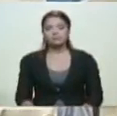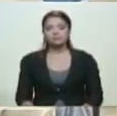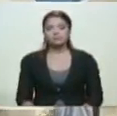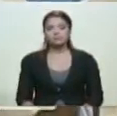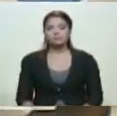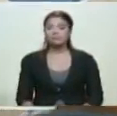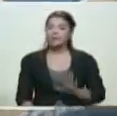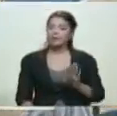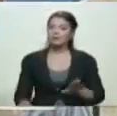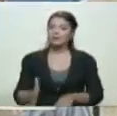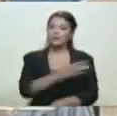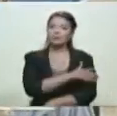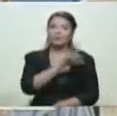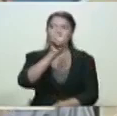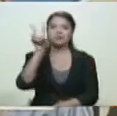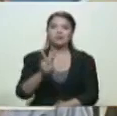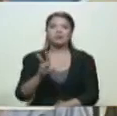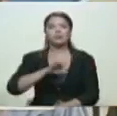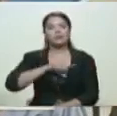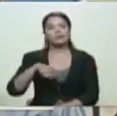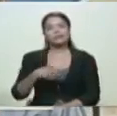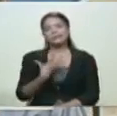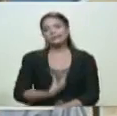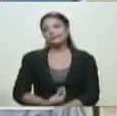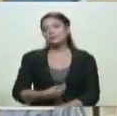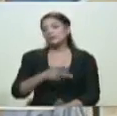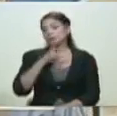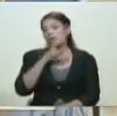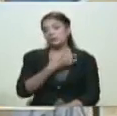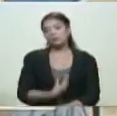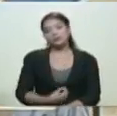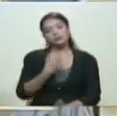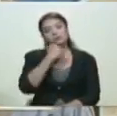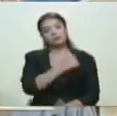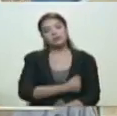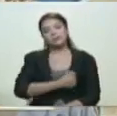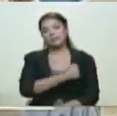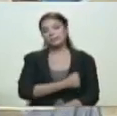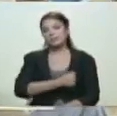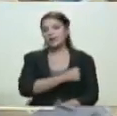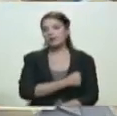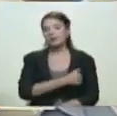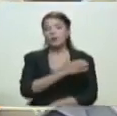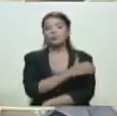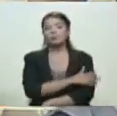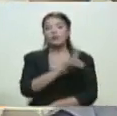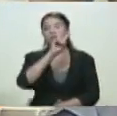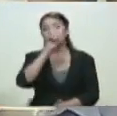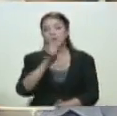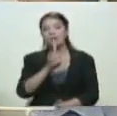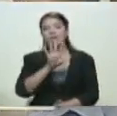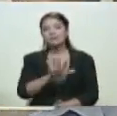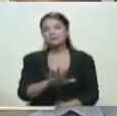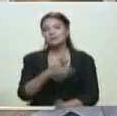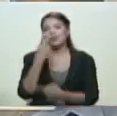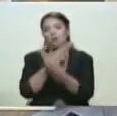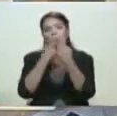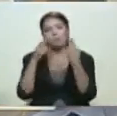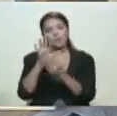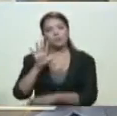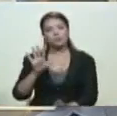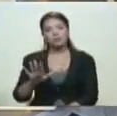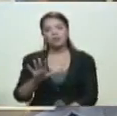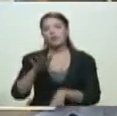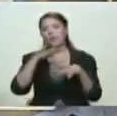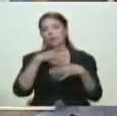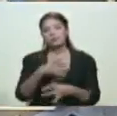la derecha venezolana, es nuestra tragedia. Es triste y es lamentable que la derecha venezolana esté tan comprometida con